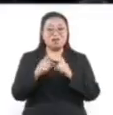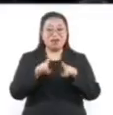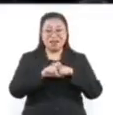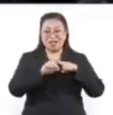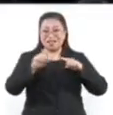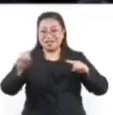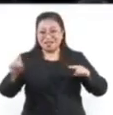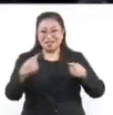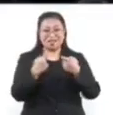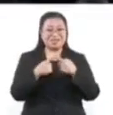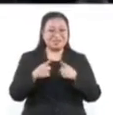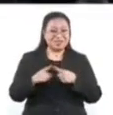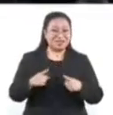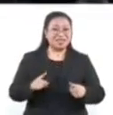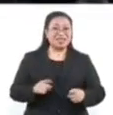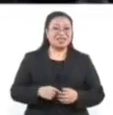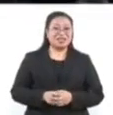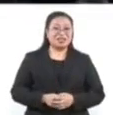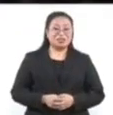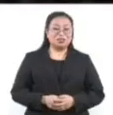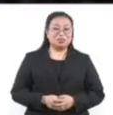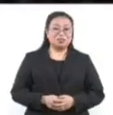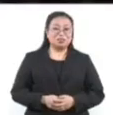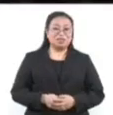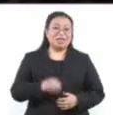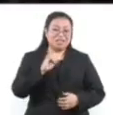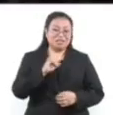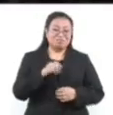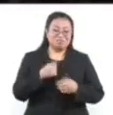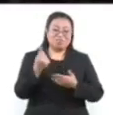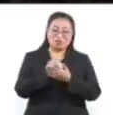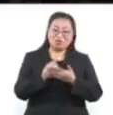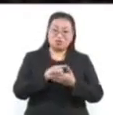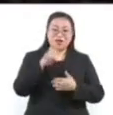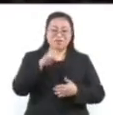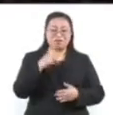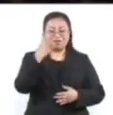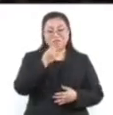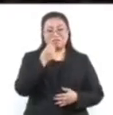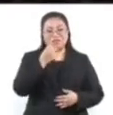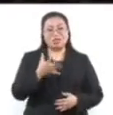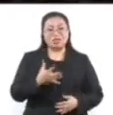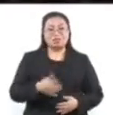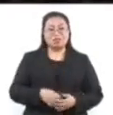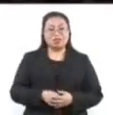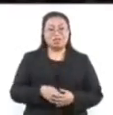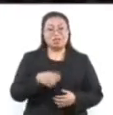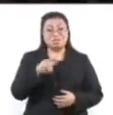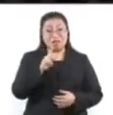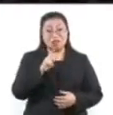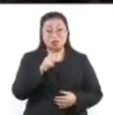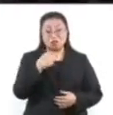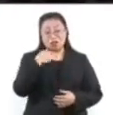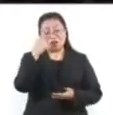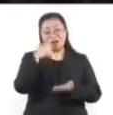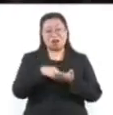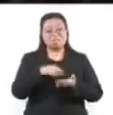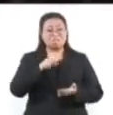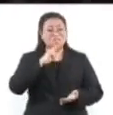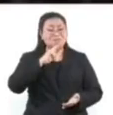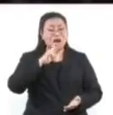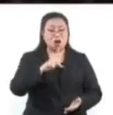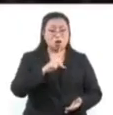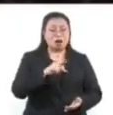ferrocarriles, sí, los trenes. Grandes dibujos, yo pienso mejores que si fueran